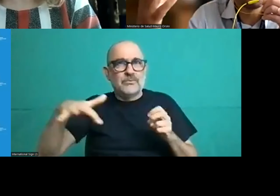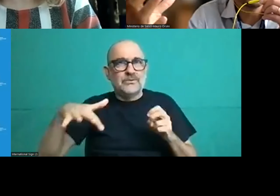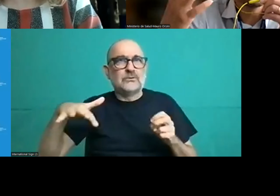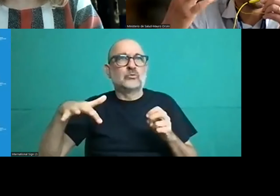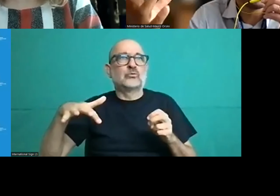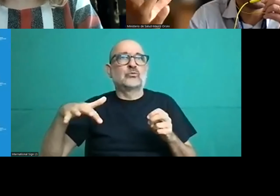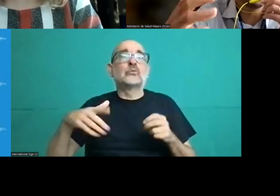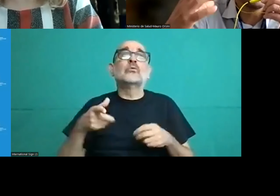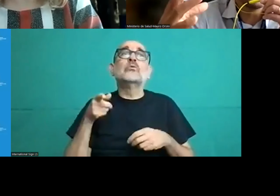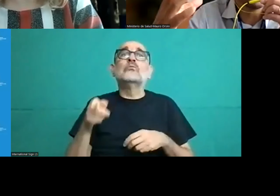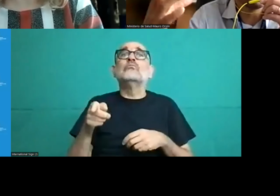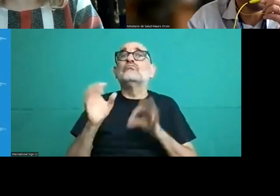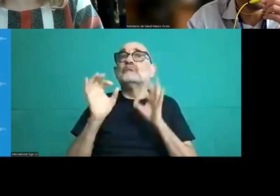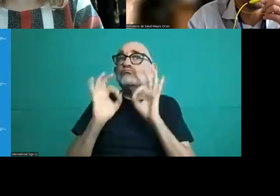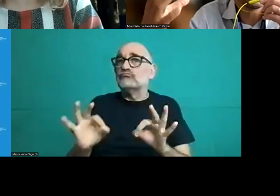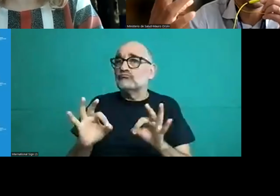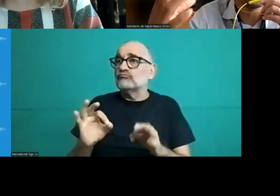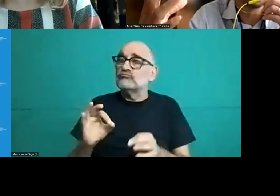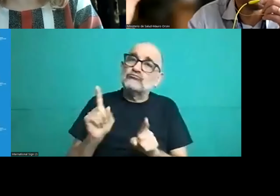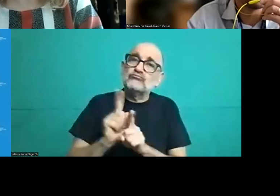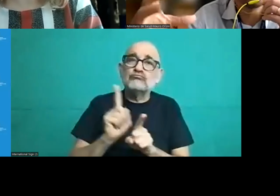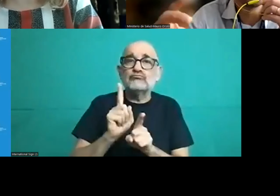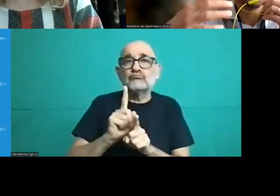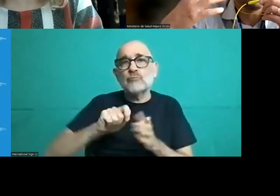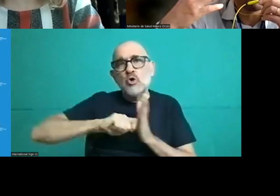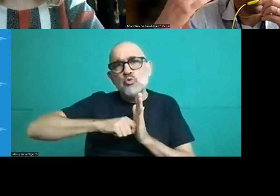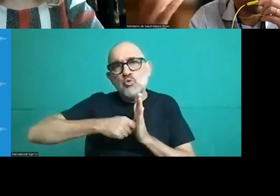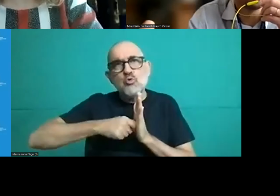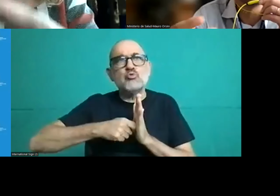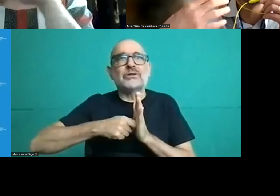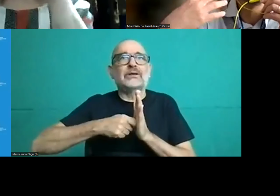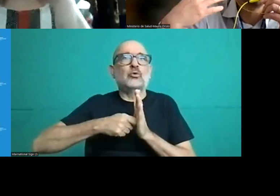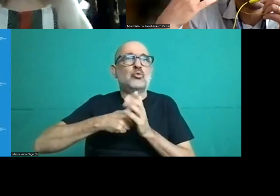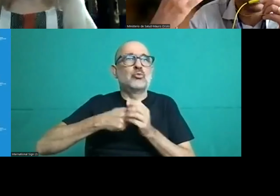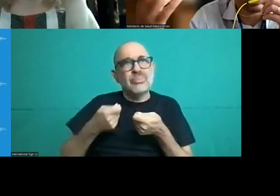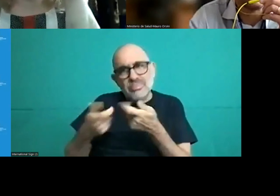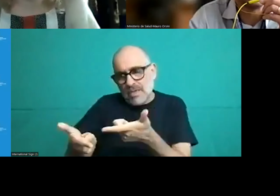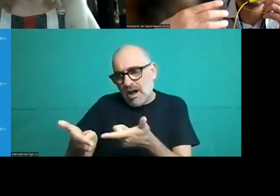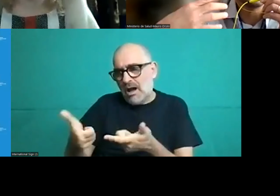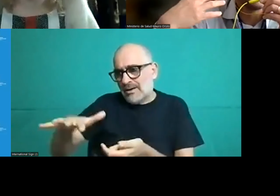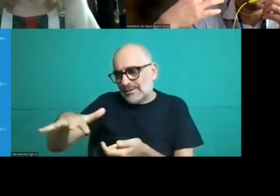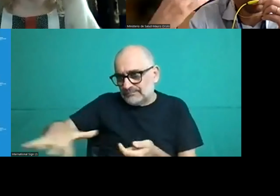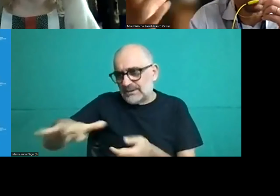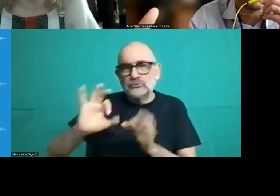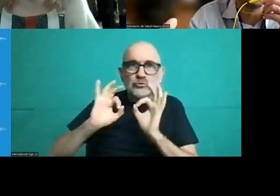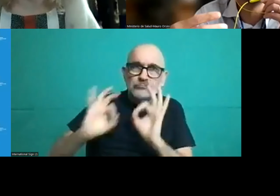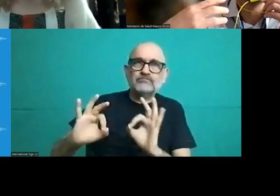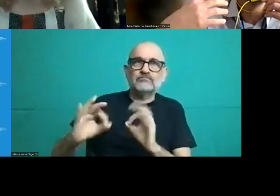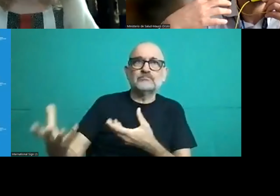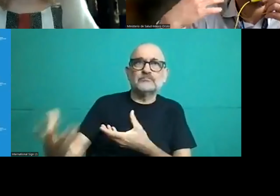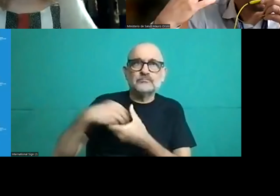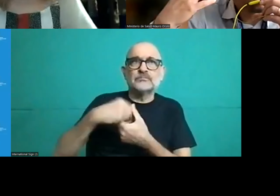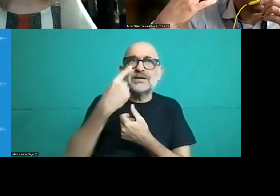darle el espacio suficiente a cada uno de estos ámbitos de formación, de práctica clínica, de